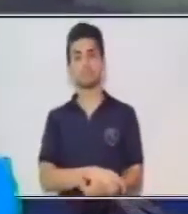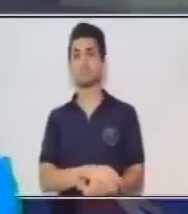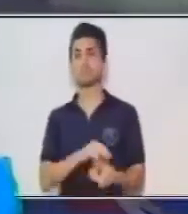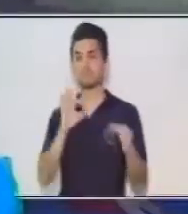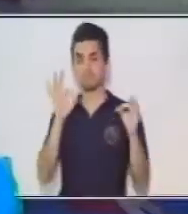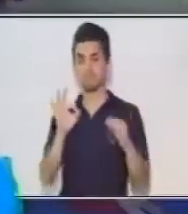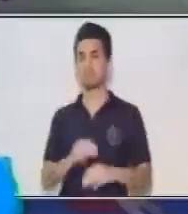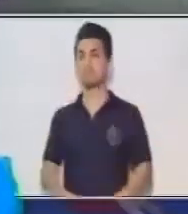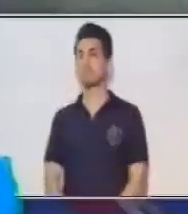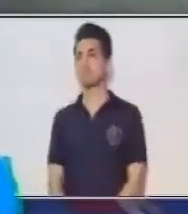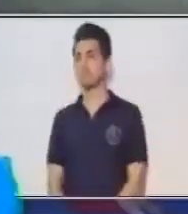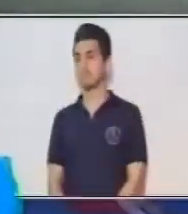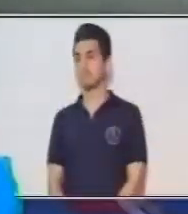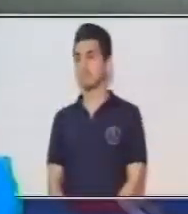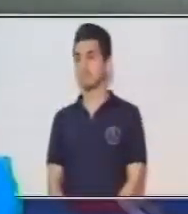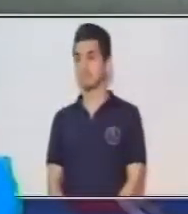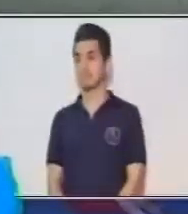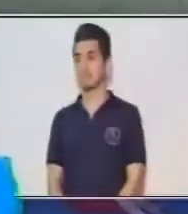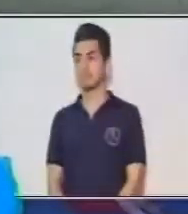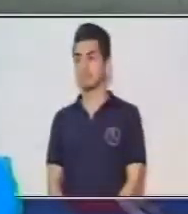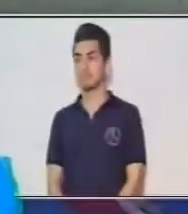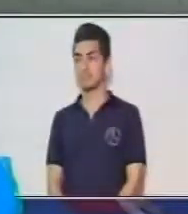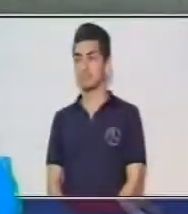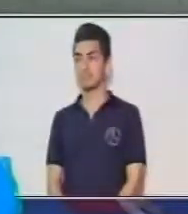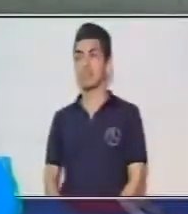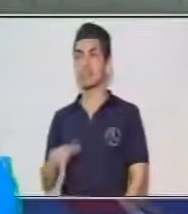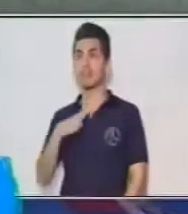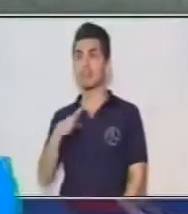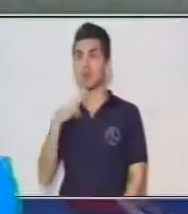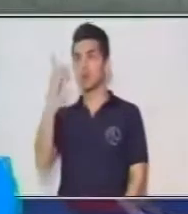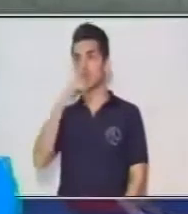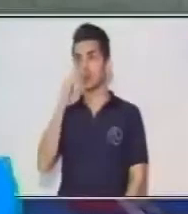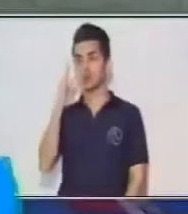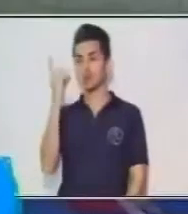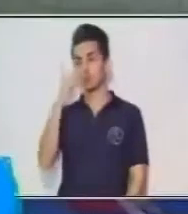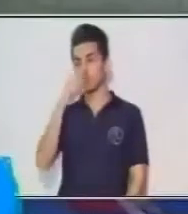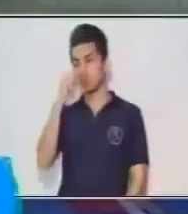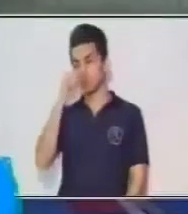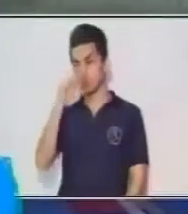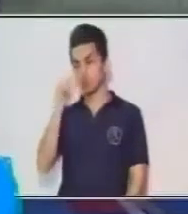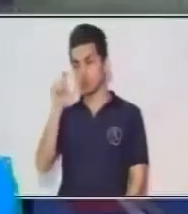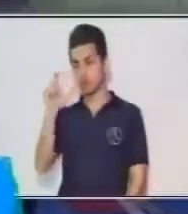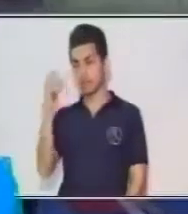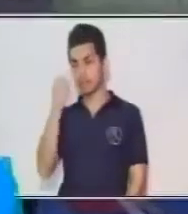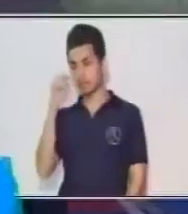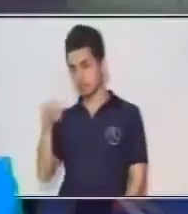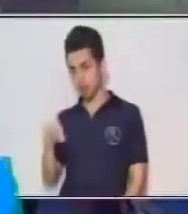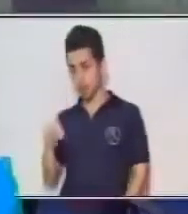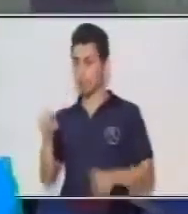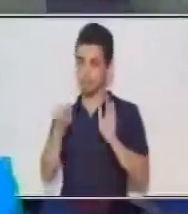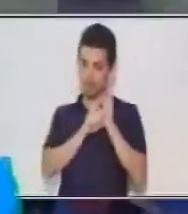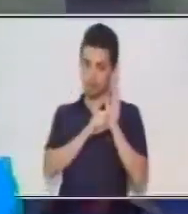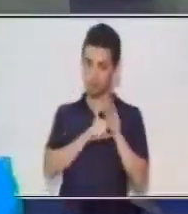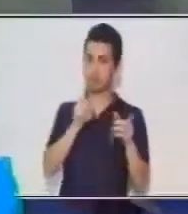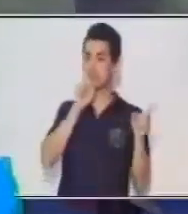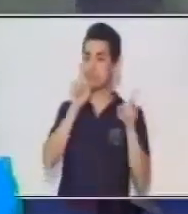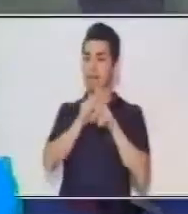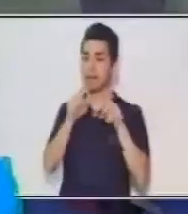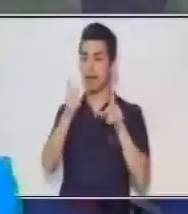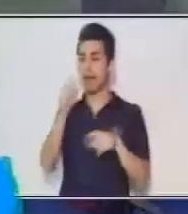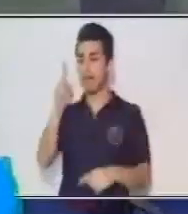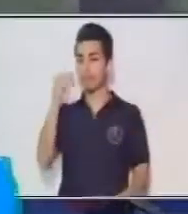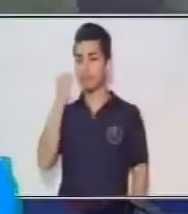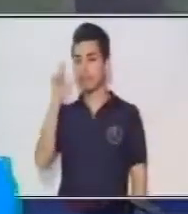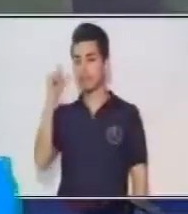Muy bien. Aplicando sustracción y adición. Y para esto, ¿qué